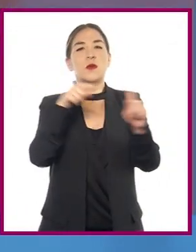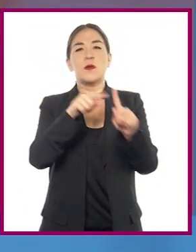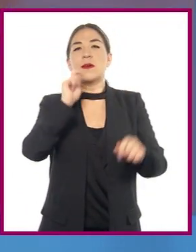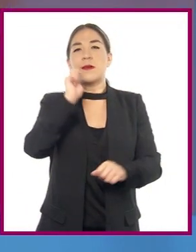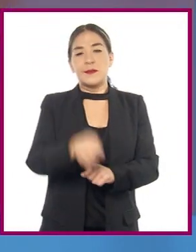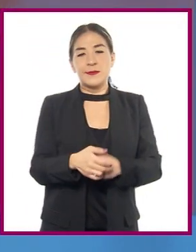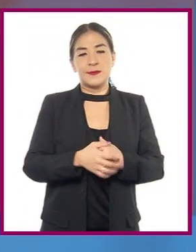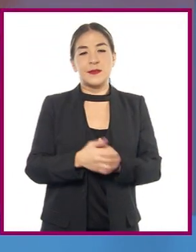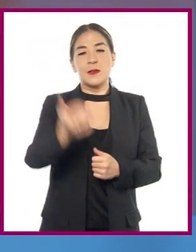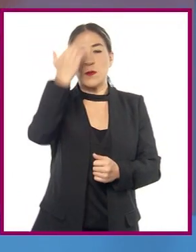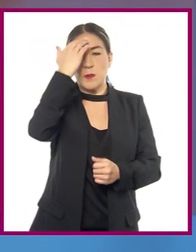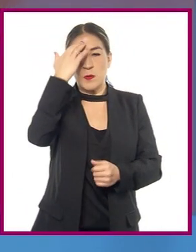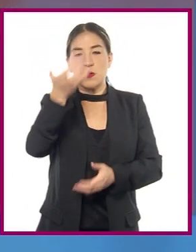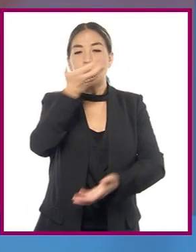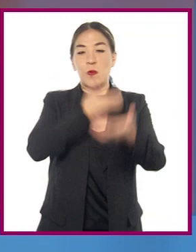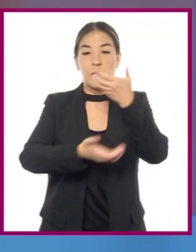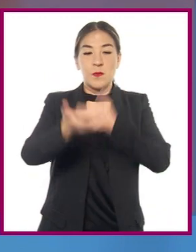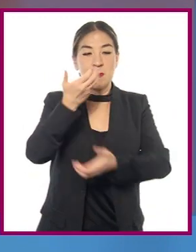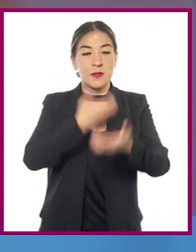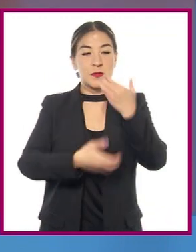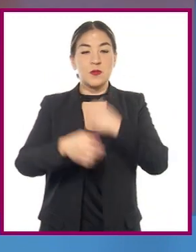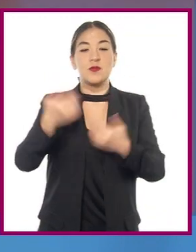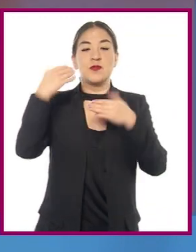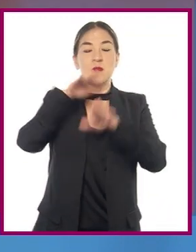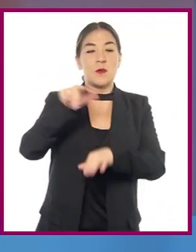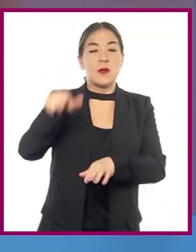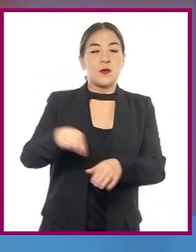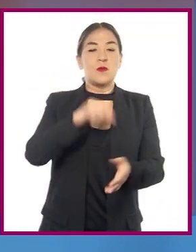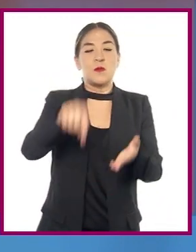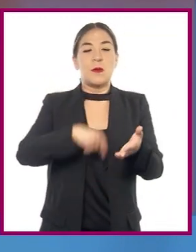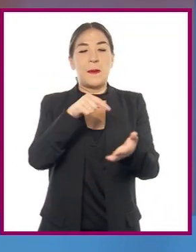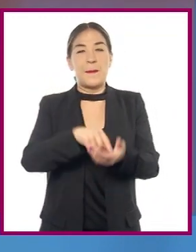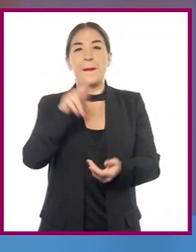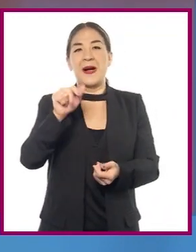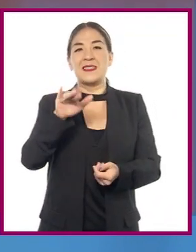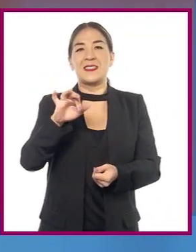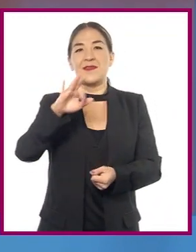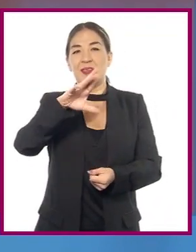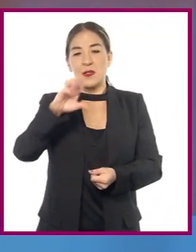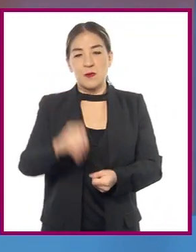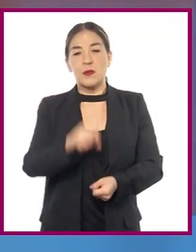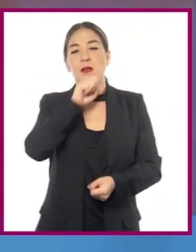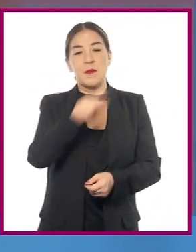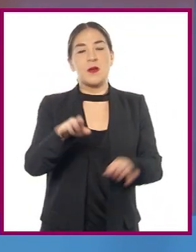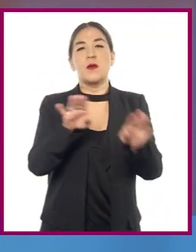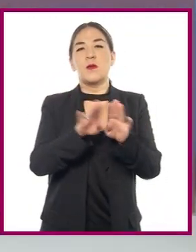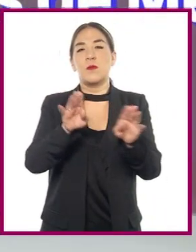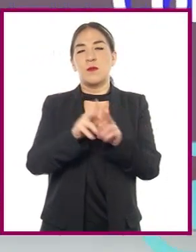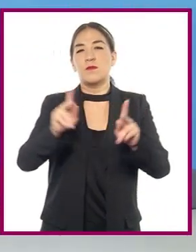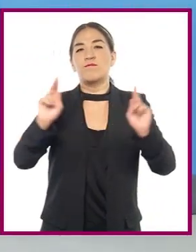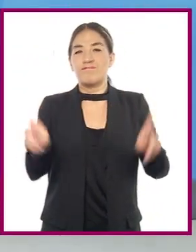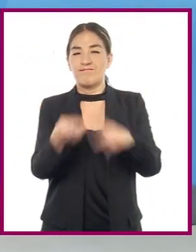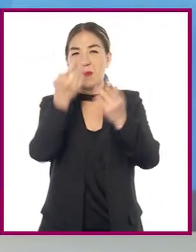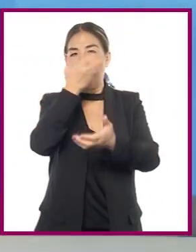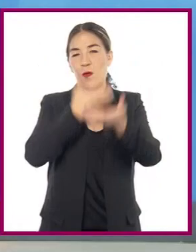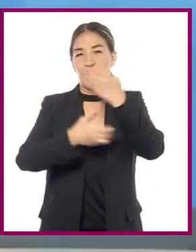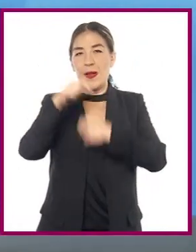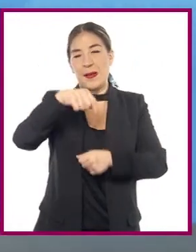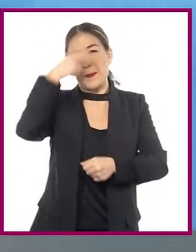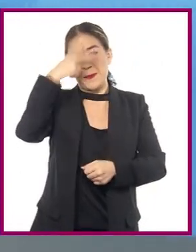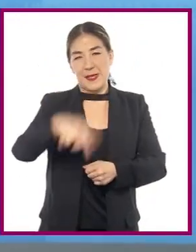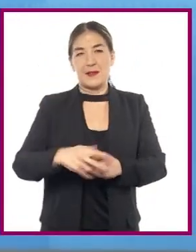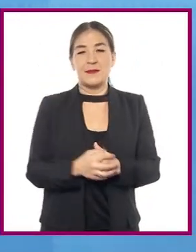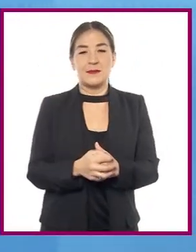el de conocer el comercio a través del Pacífico y el Consulado de Comerciantes de México. Antes de